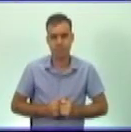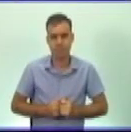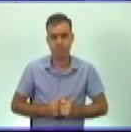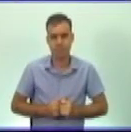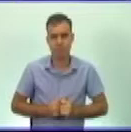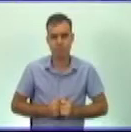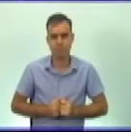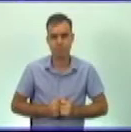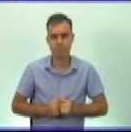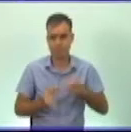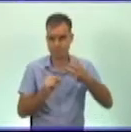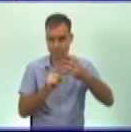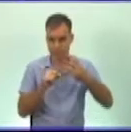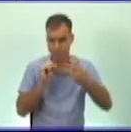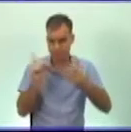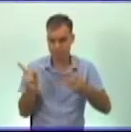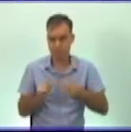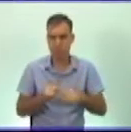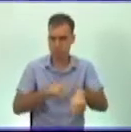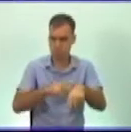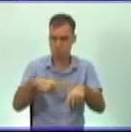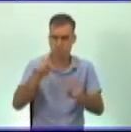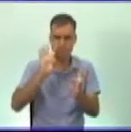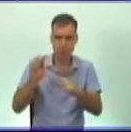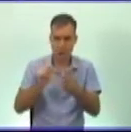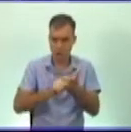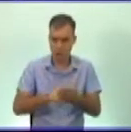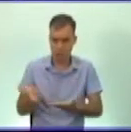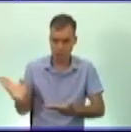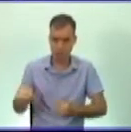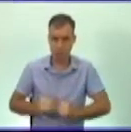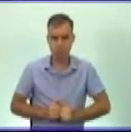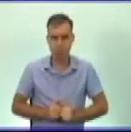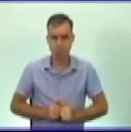El ejercicio número 3. Le doy un pequeño tiempo para que puedan copiar.